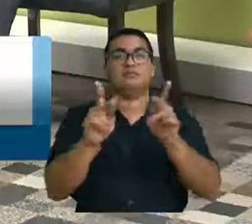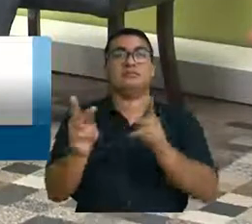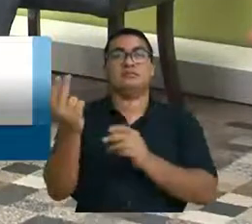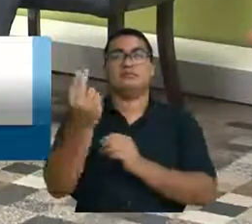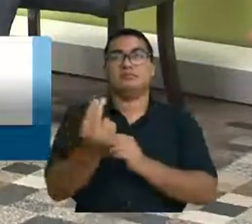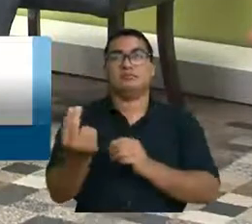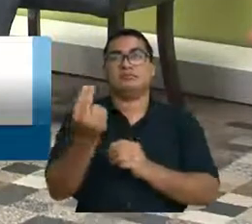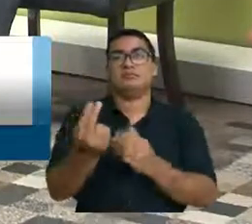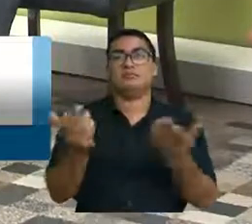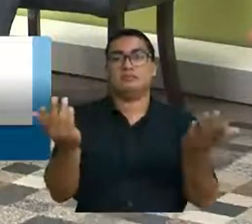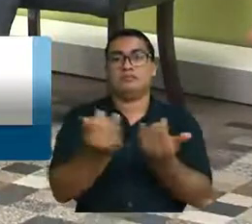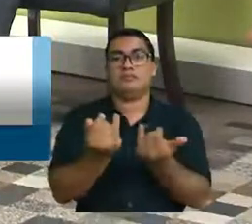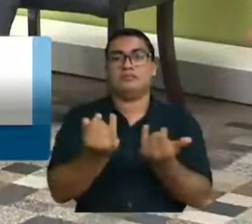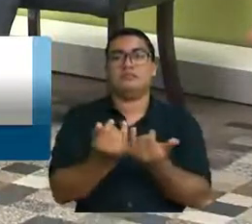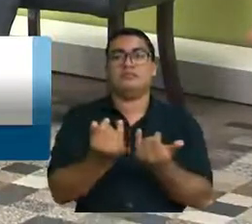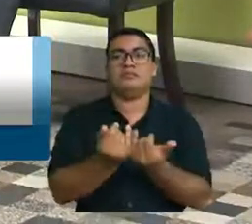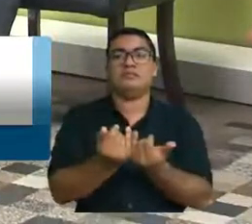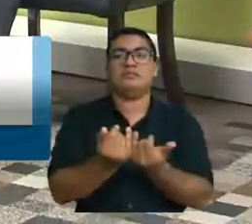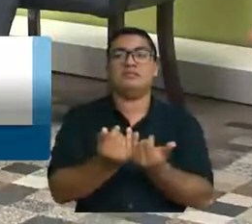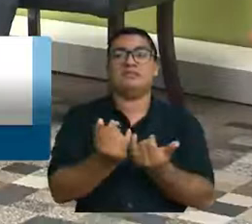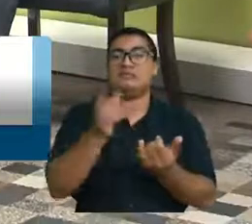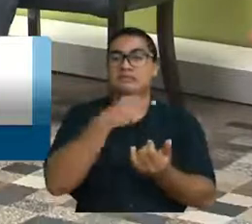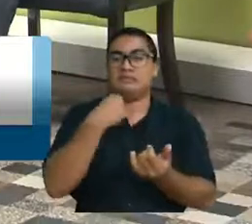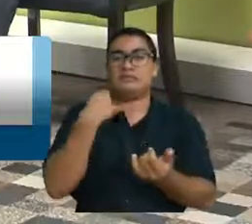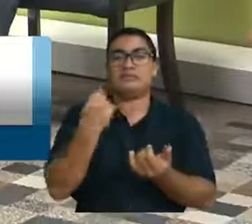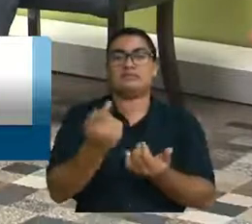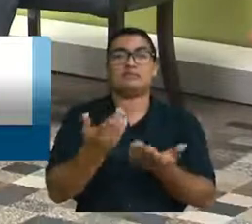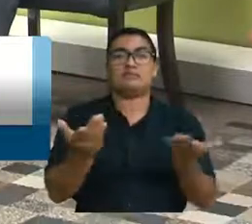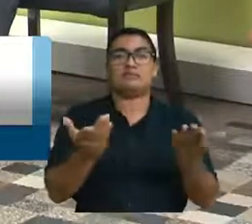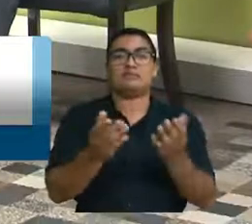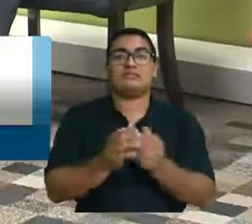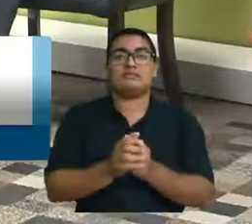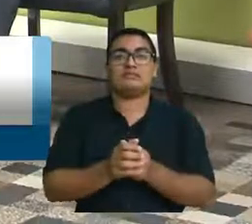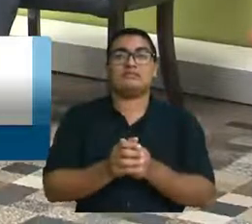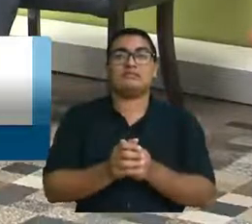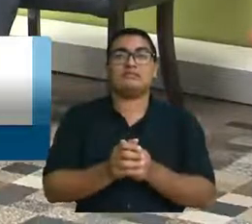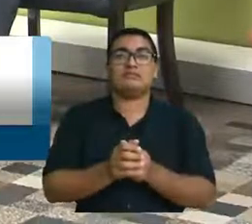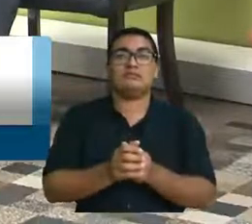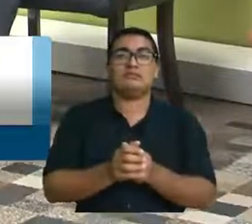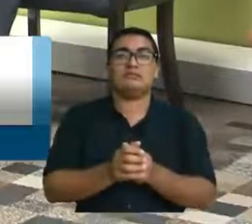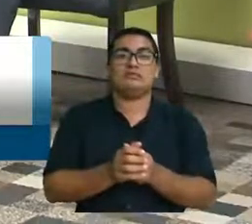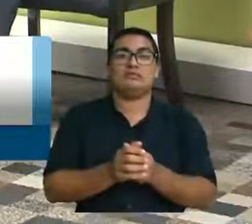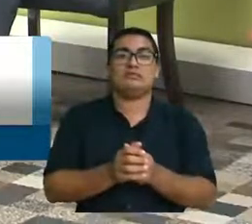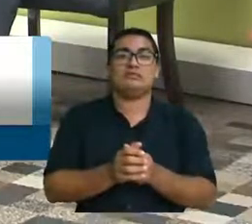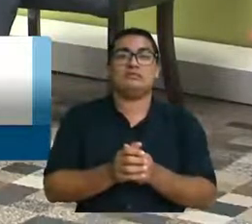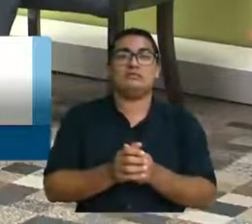usando también sea el correcto, efectivo. Porque también se han estado